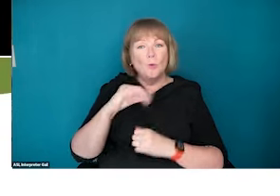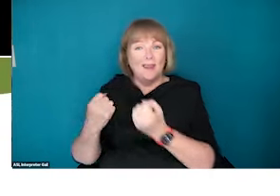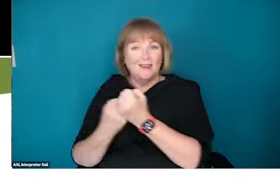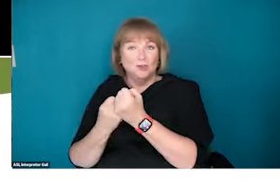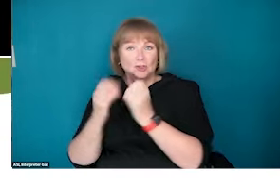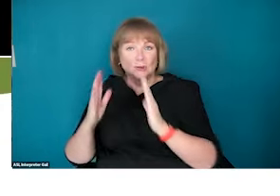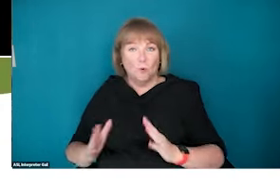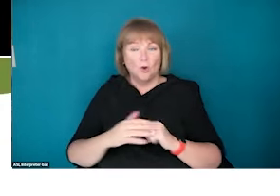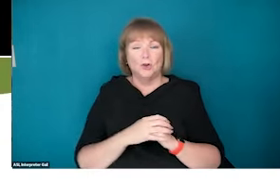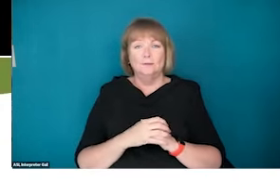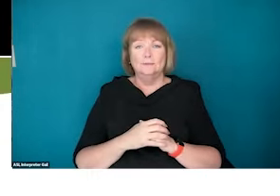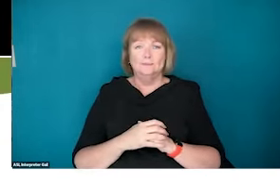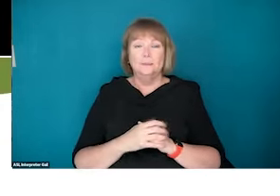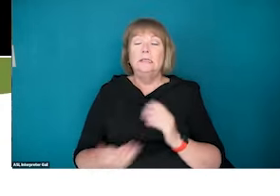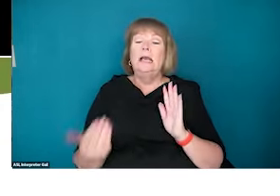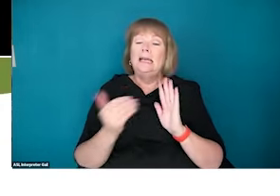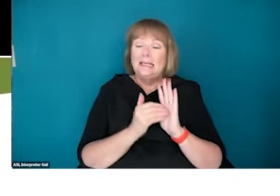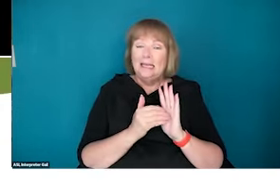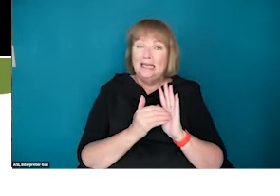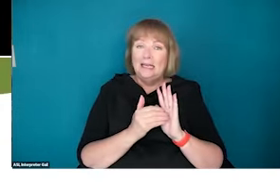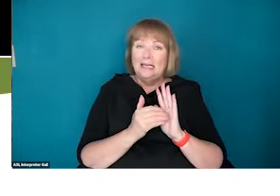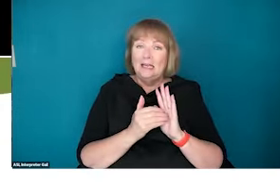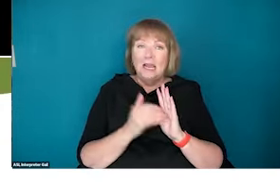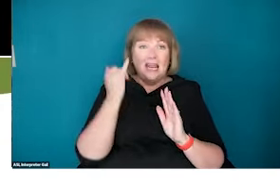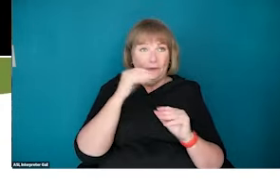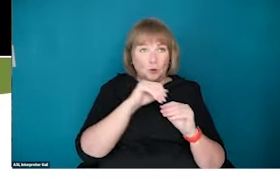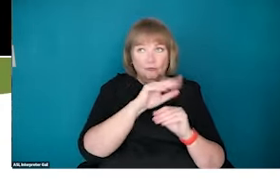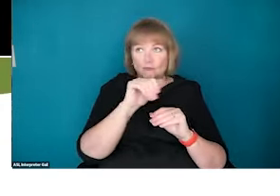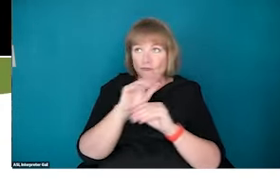una emergencia. Próxima diapositiva, Filmina.